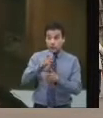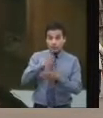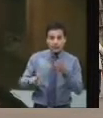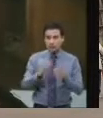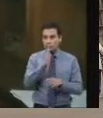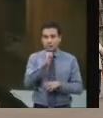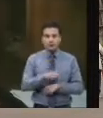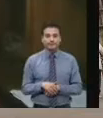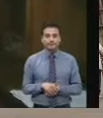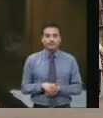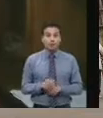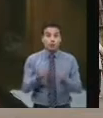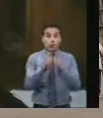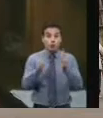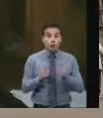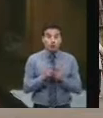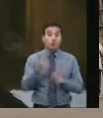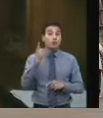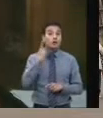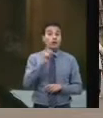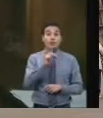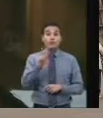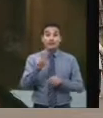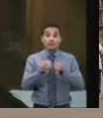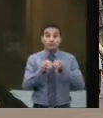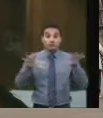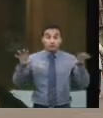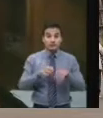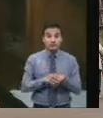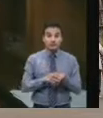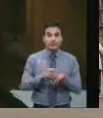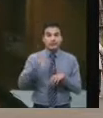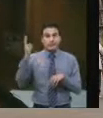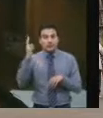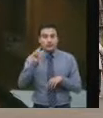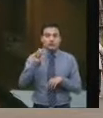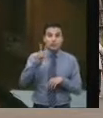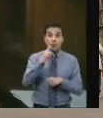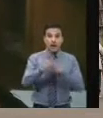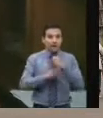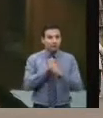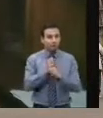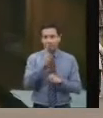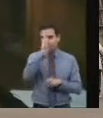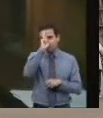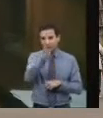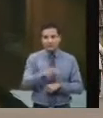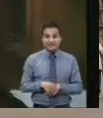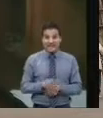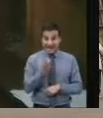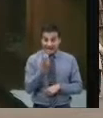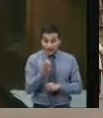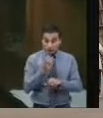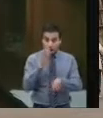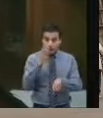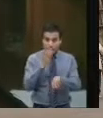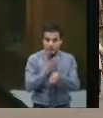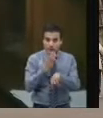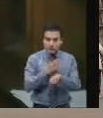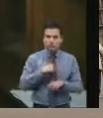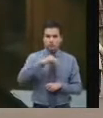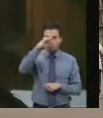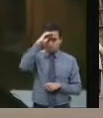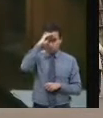partido político no tendrá presencia en radio y televisión durante un año. En ese sentido, esta sanción me parece lo